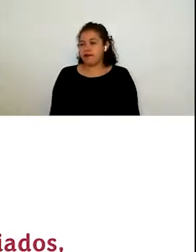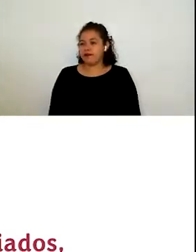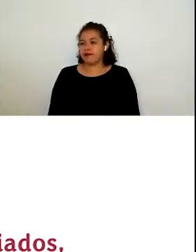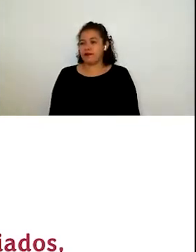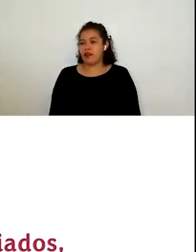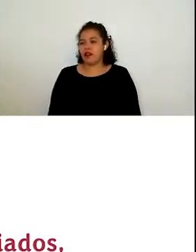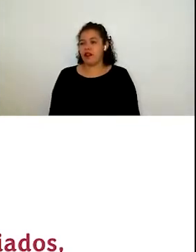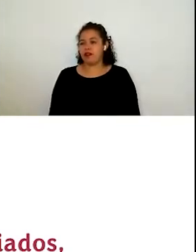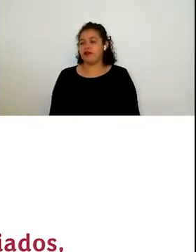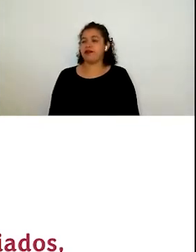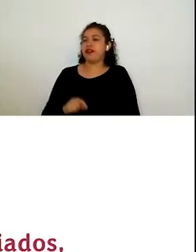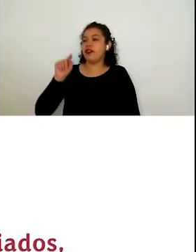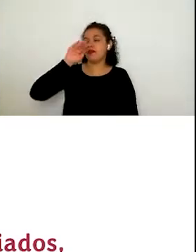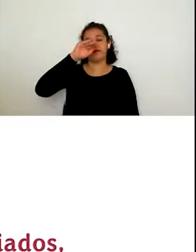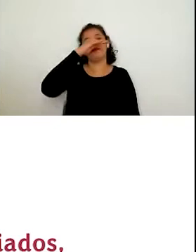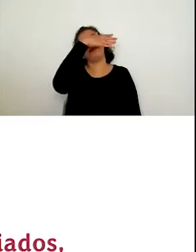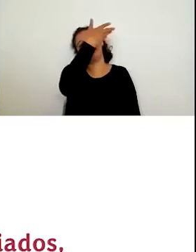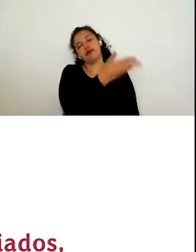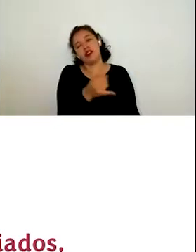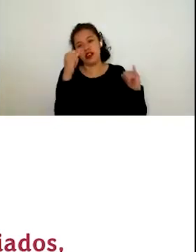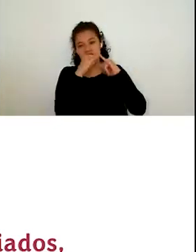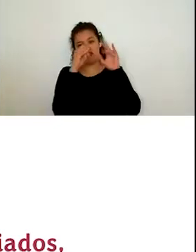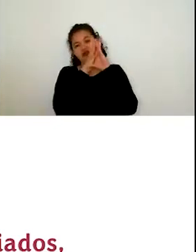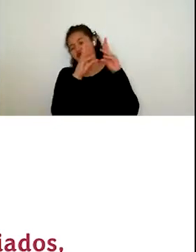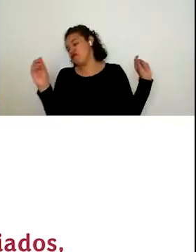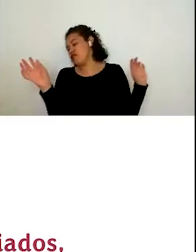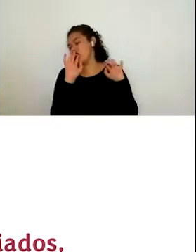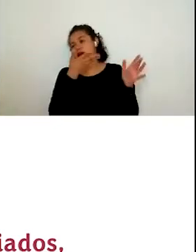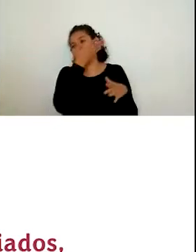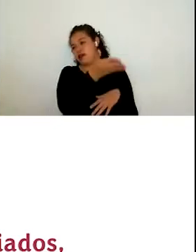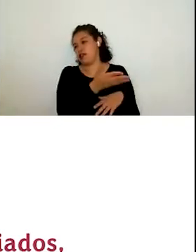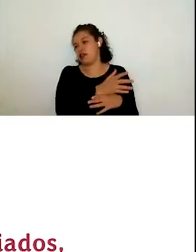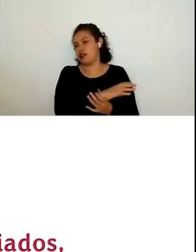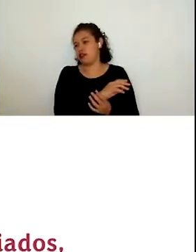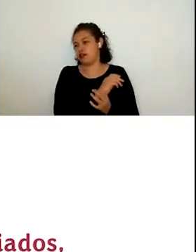solicitar la extinción de la institución, pues tienen que